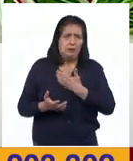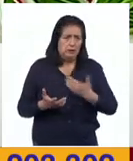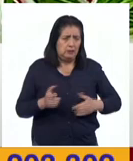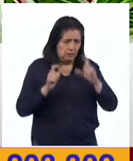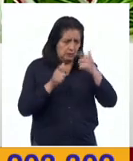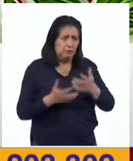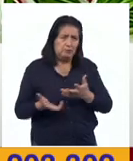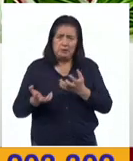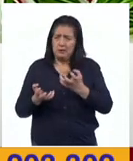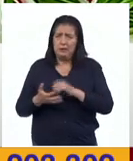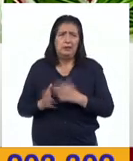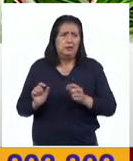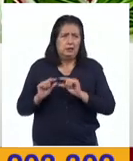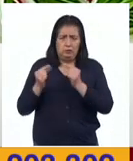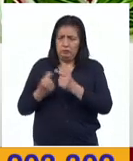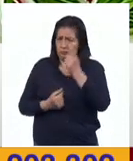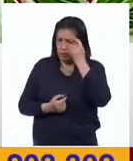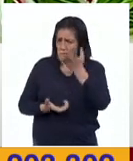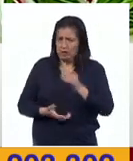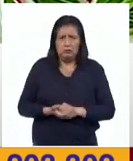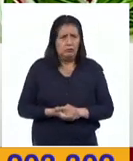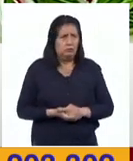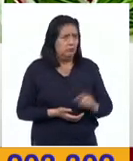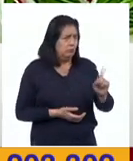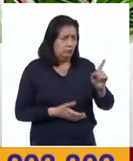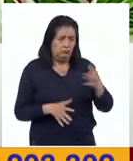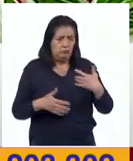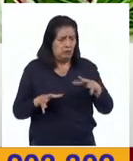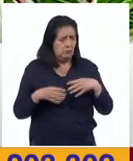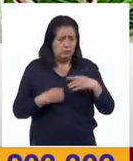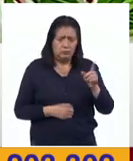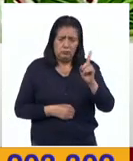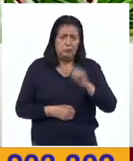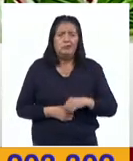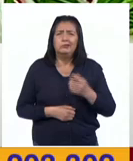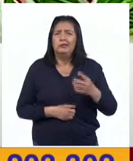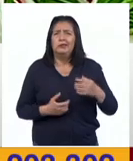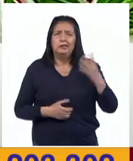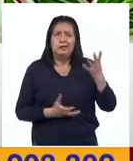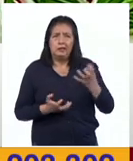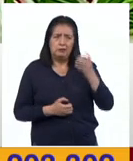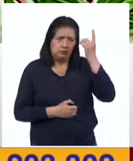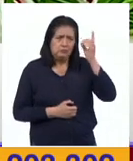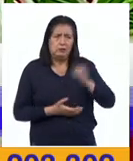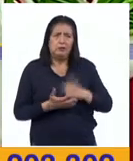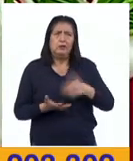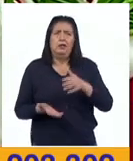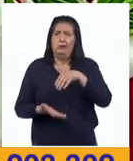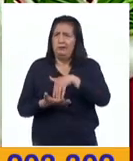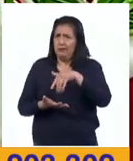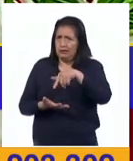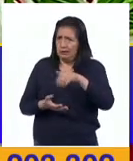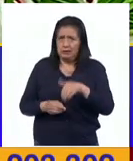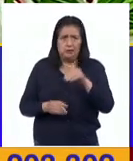Congreso, para pretender golpear a las bancadas políticas. No podemos permitir, los que queremos la democracia, que se pretenda debilitar este